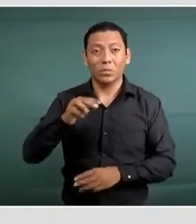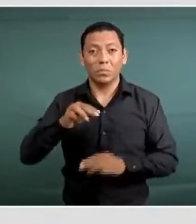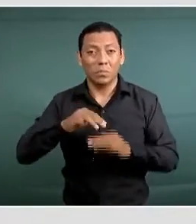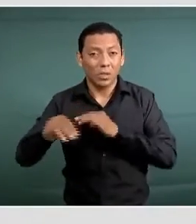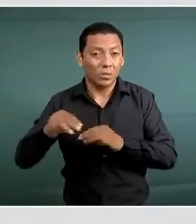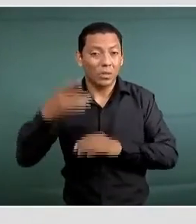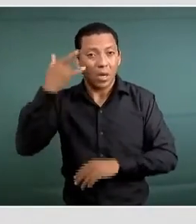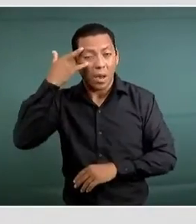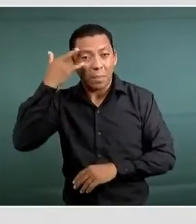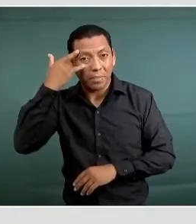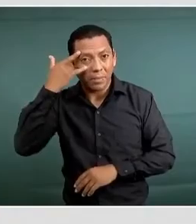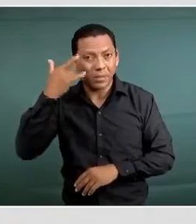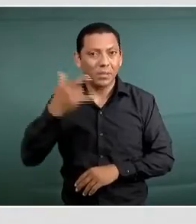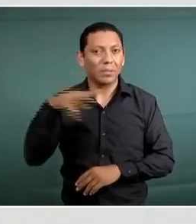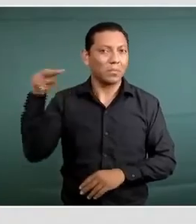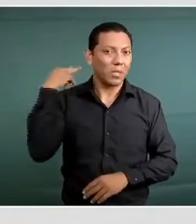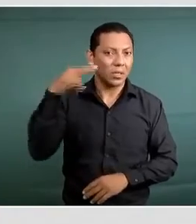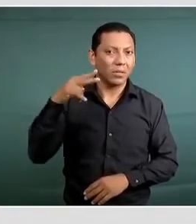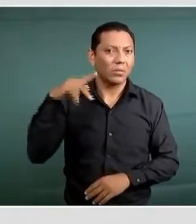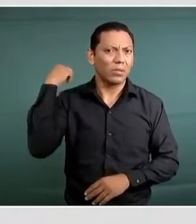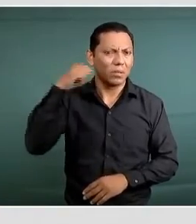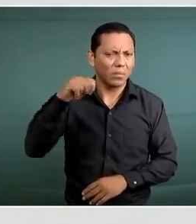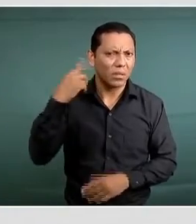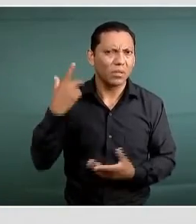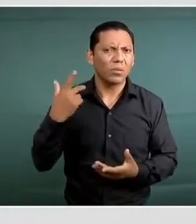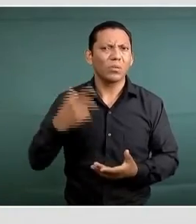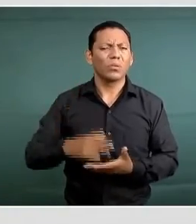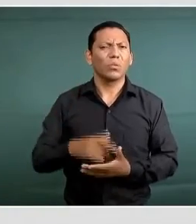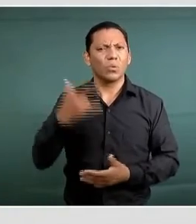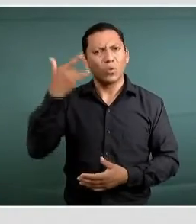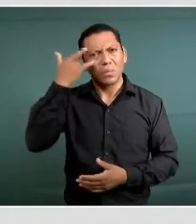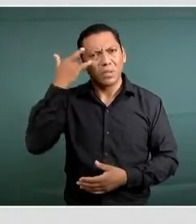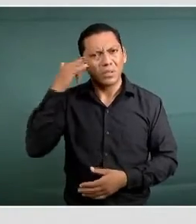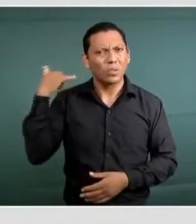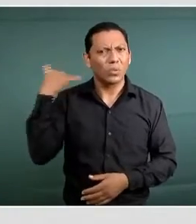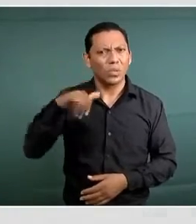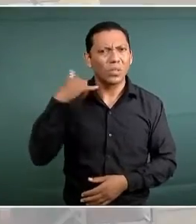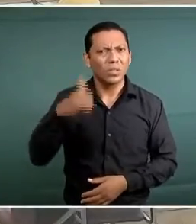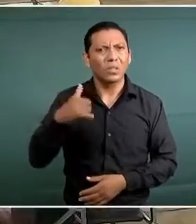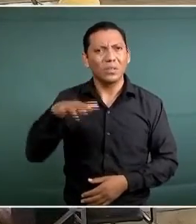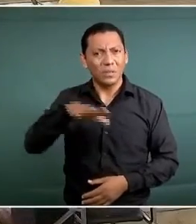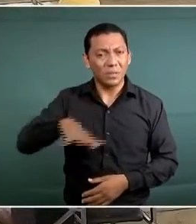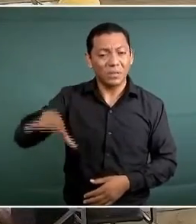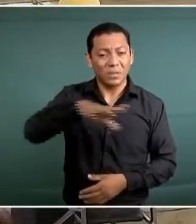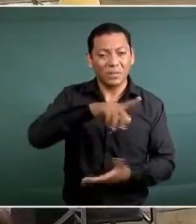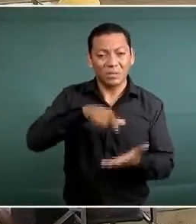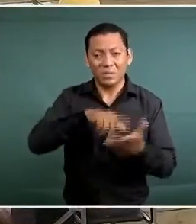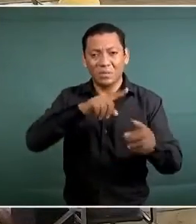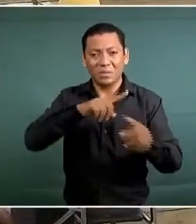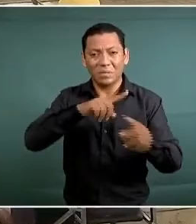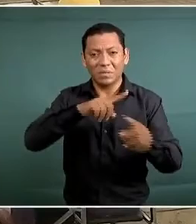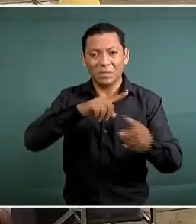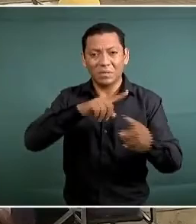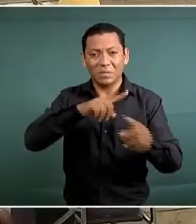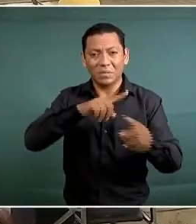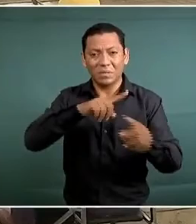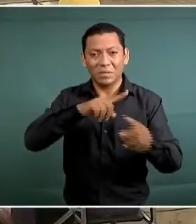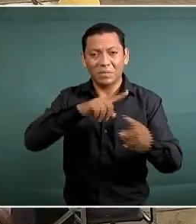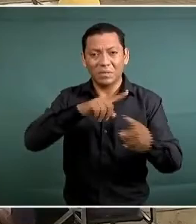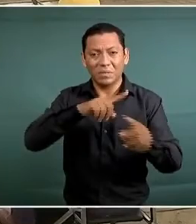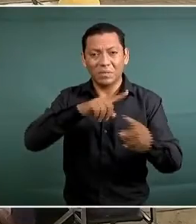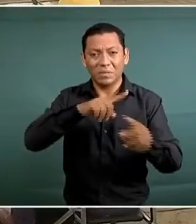Campeche y en el caso de Veracruz, Tabasco, Campeche, Yucatán y Quintana Roo, decir, sus litorales, entre tres y cuatro